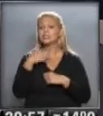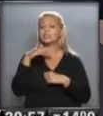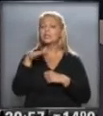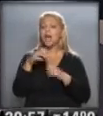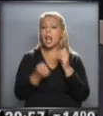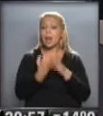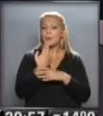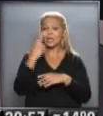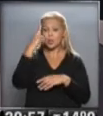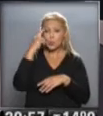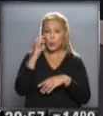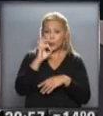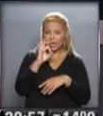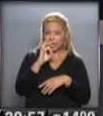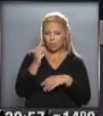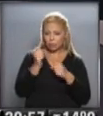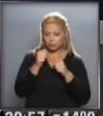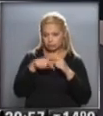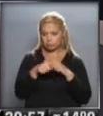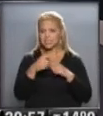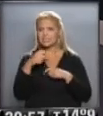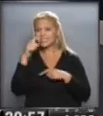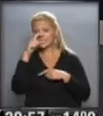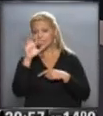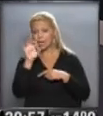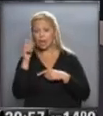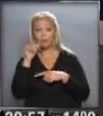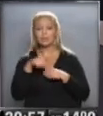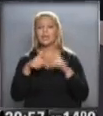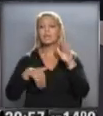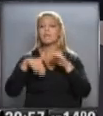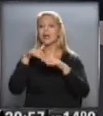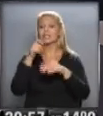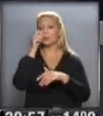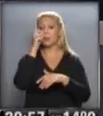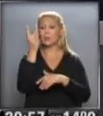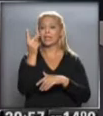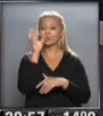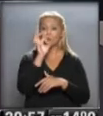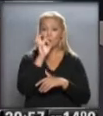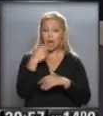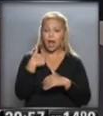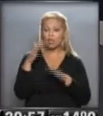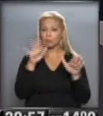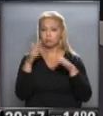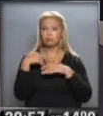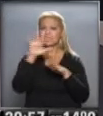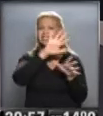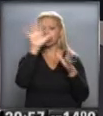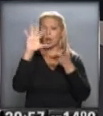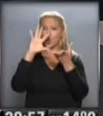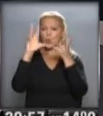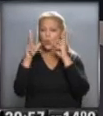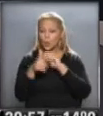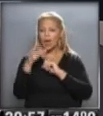9 grados en área urbana, 7 grados en áreas suburbanas y una temperatura máxima que rondará los 21 grados. El cielo estará algo parcialmente nublado y